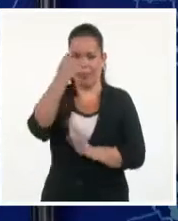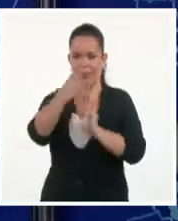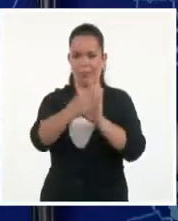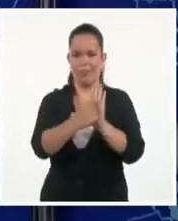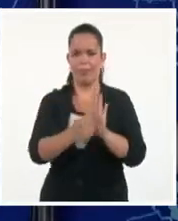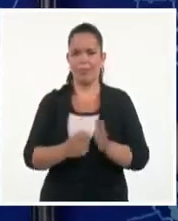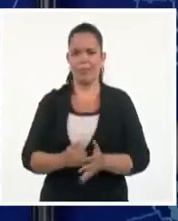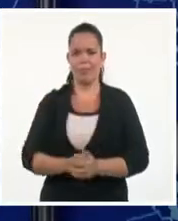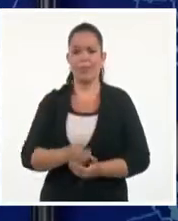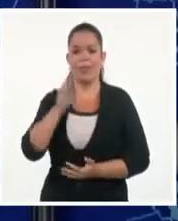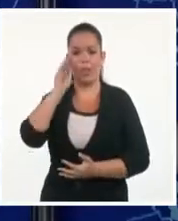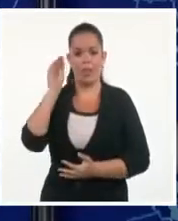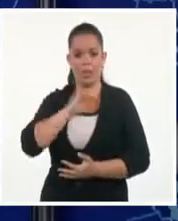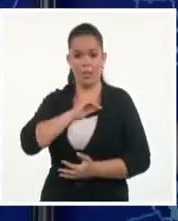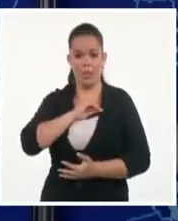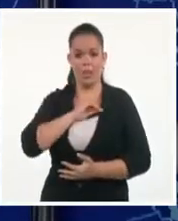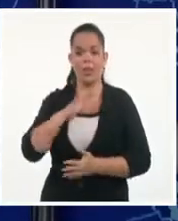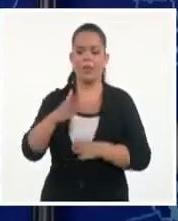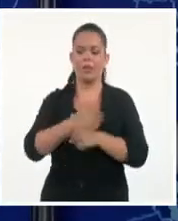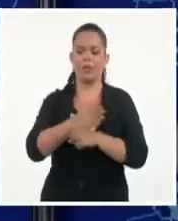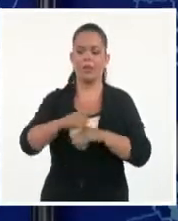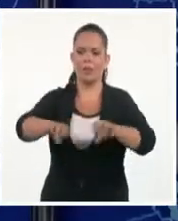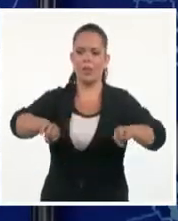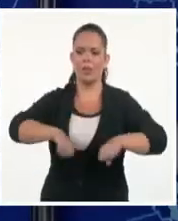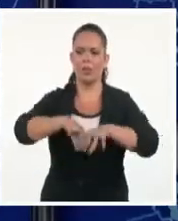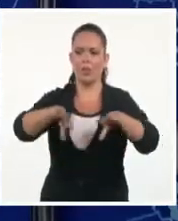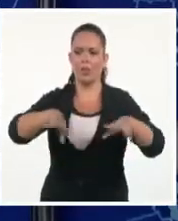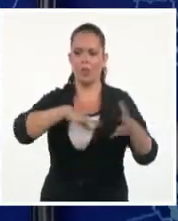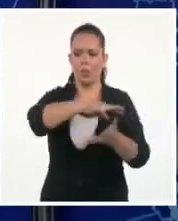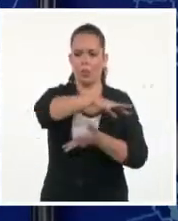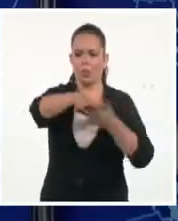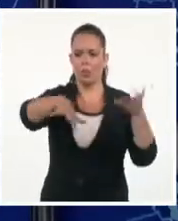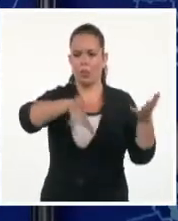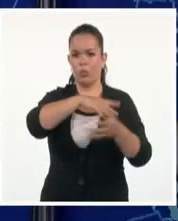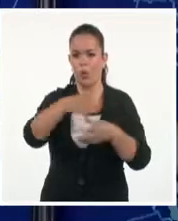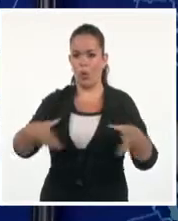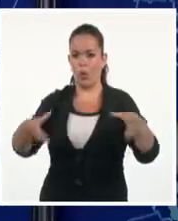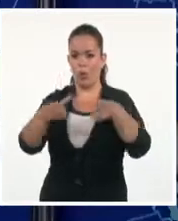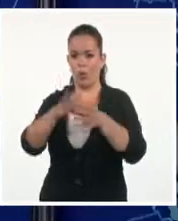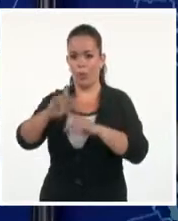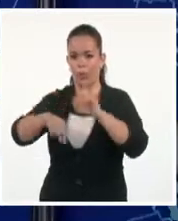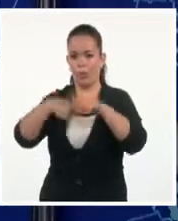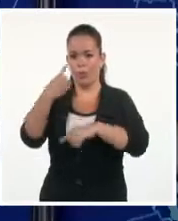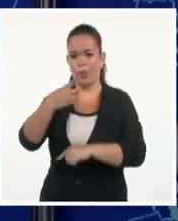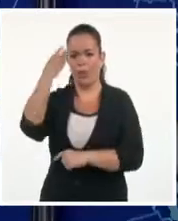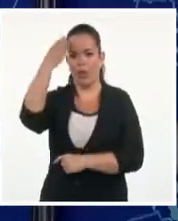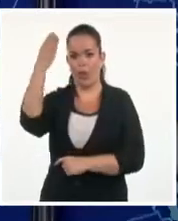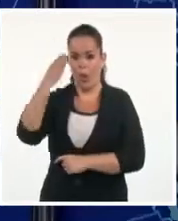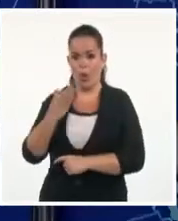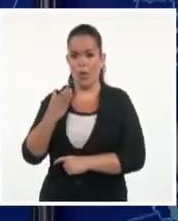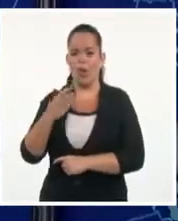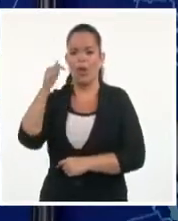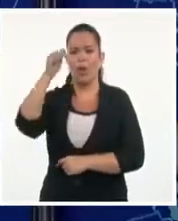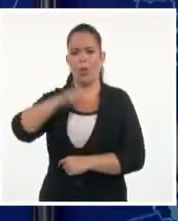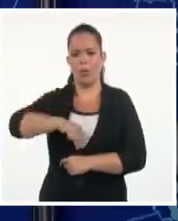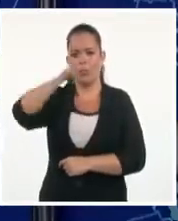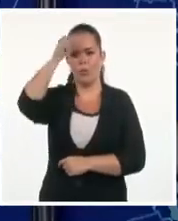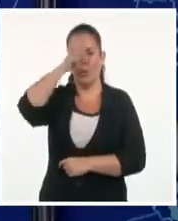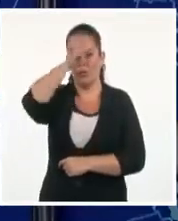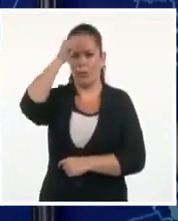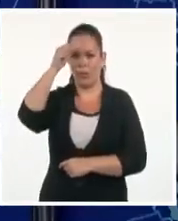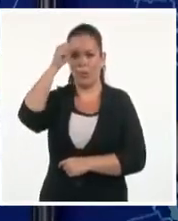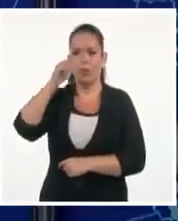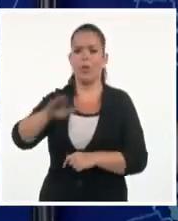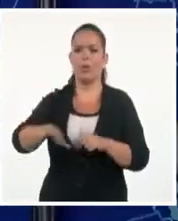ante las provocaciones de grupos contrarrevolucionarios que generan acciones de desestabilización. Este domingo en San Antonio de los